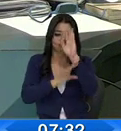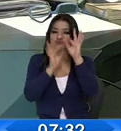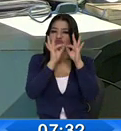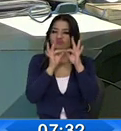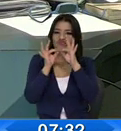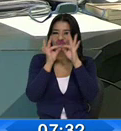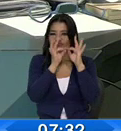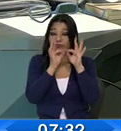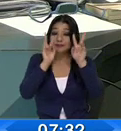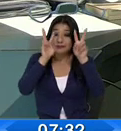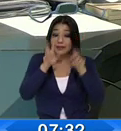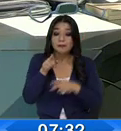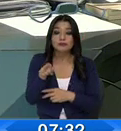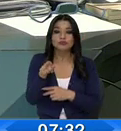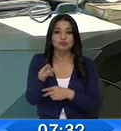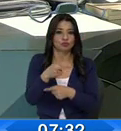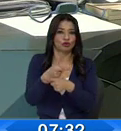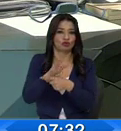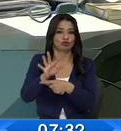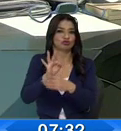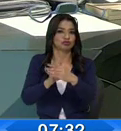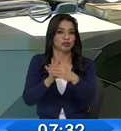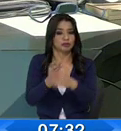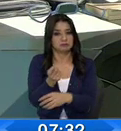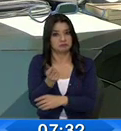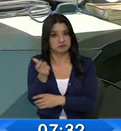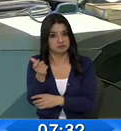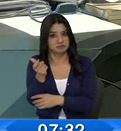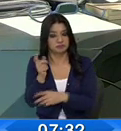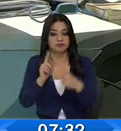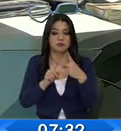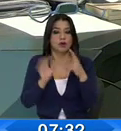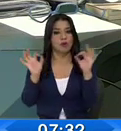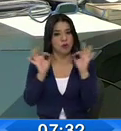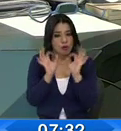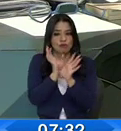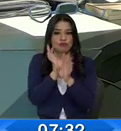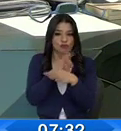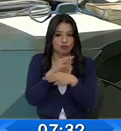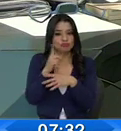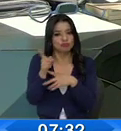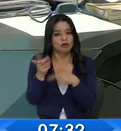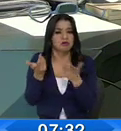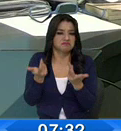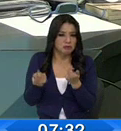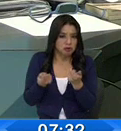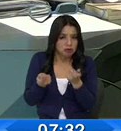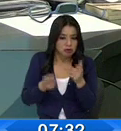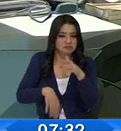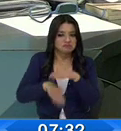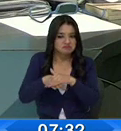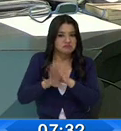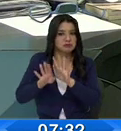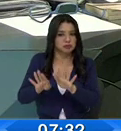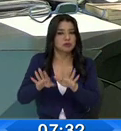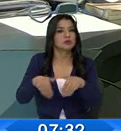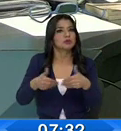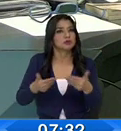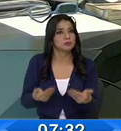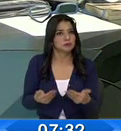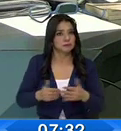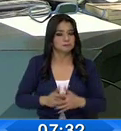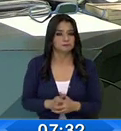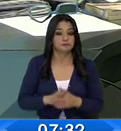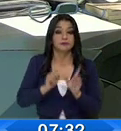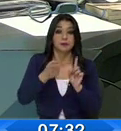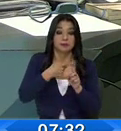donde se discute el futuro del consejo si se le limita las funciones o en qué condiciones queda luego del